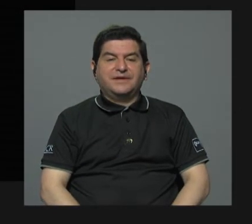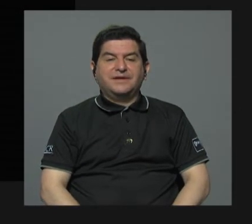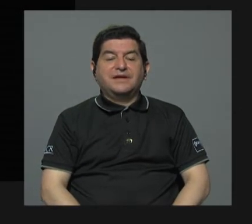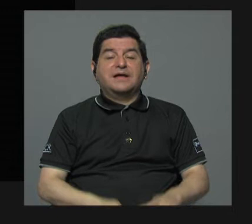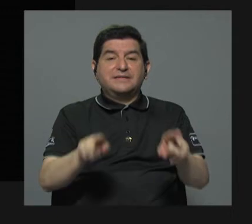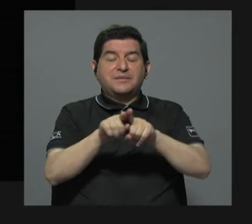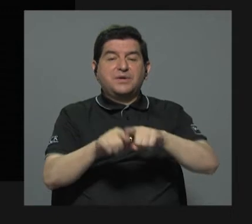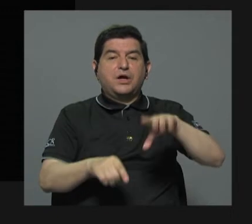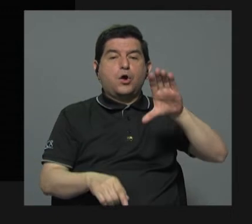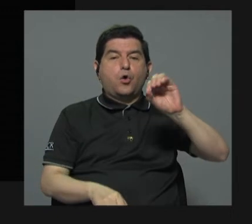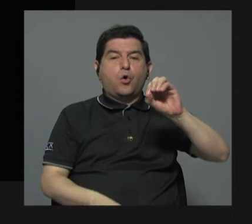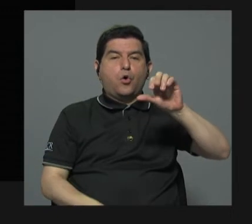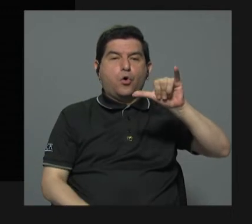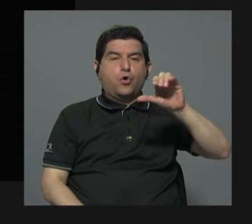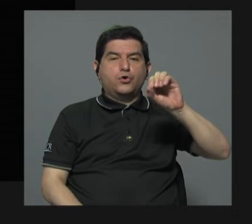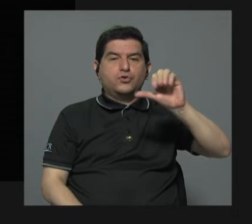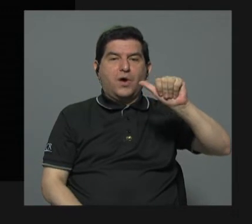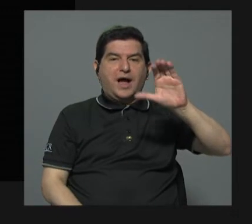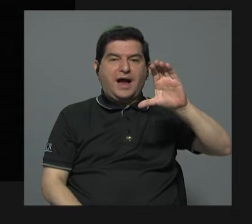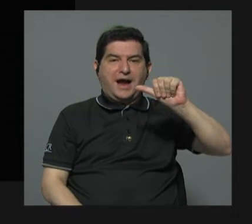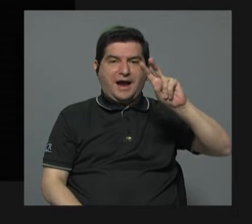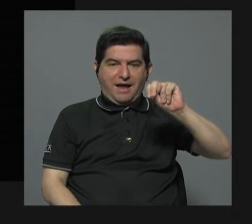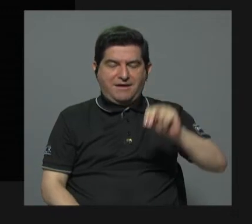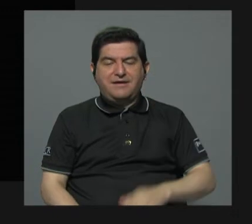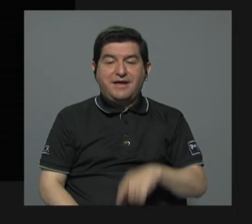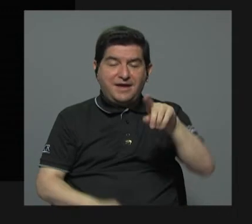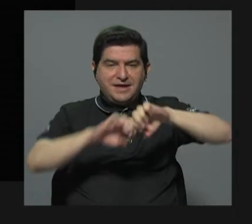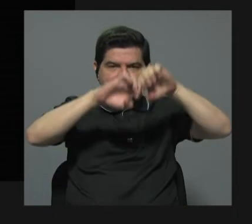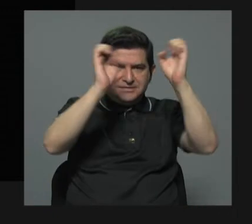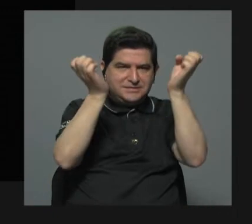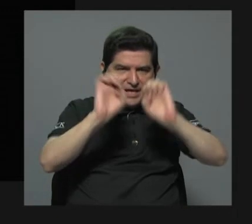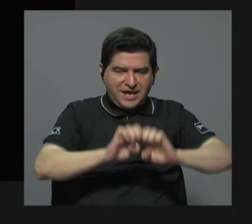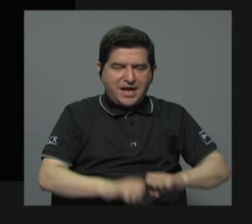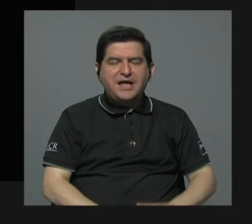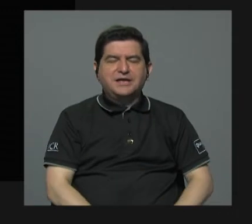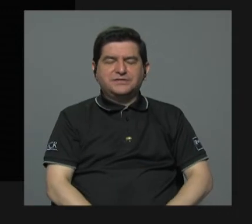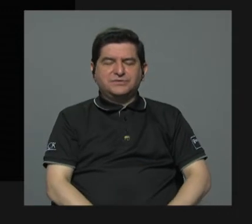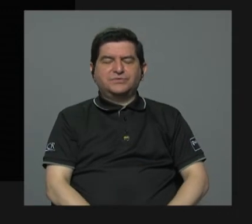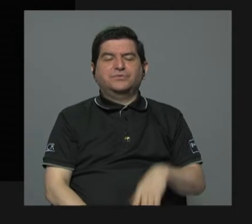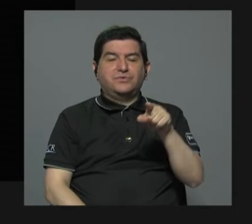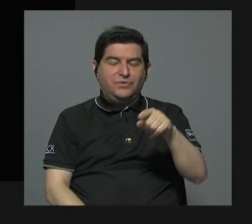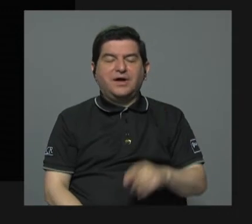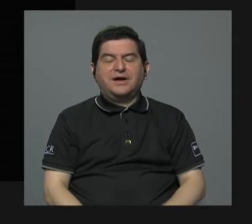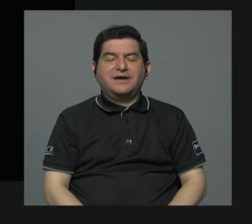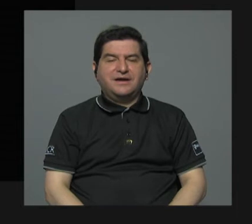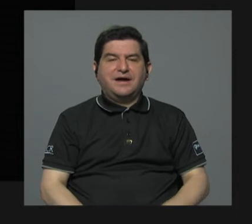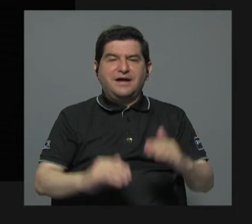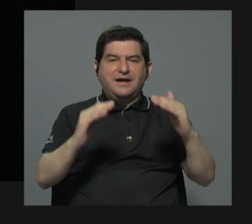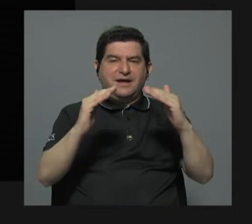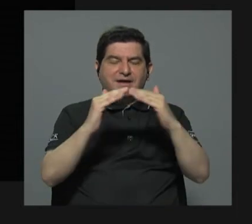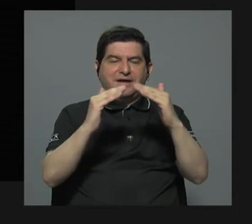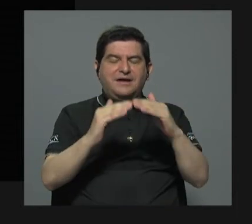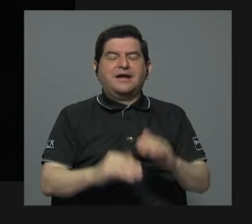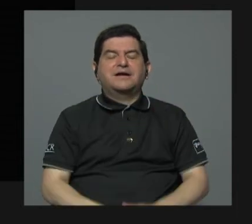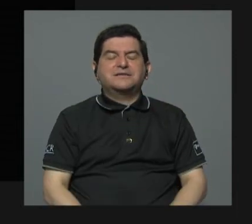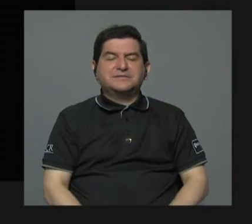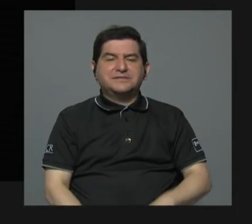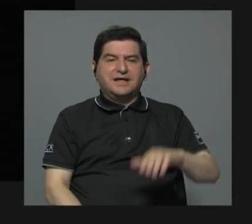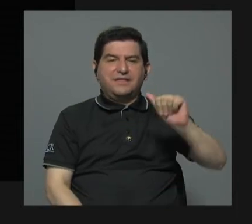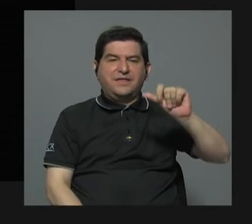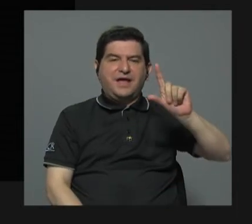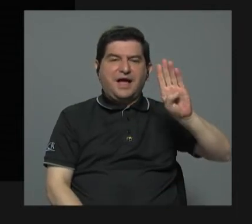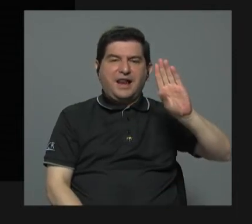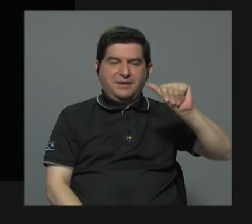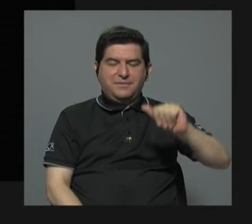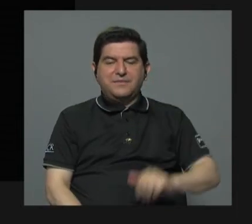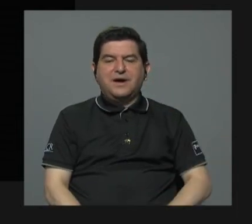Coyoacán, pues es otra maravilla. Aquí en este caso, el de la izquierda es de la Casa Real, de la Casa Ducal de Alba, el de la derecha se